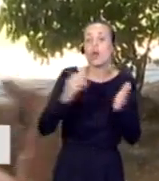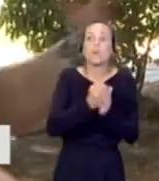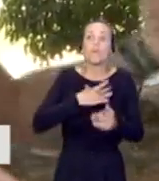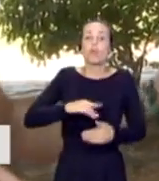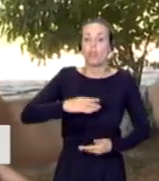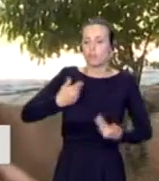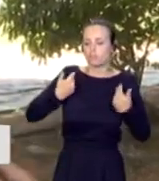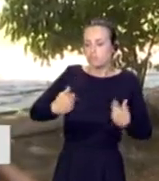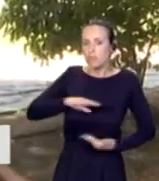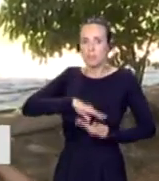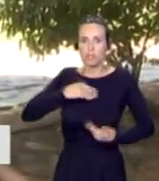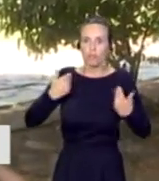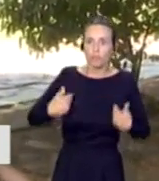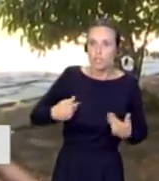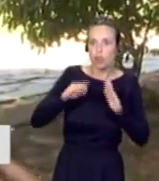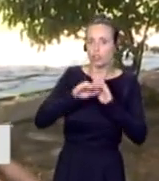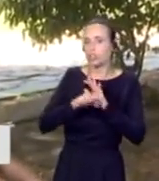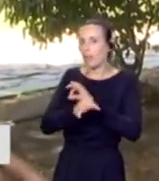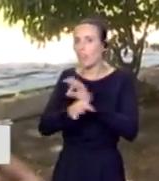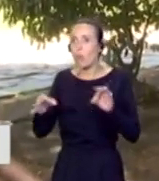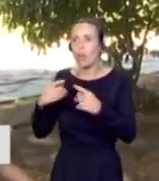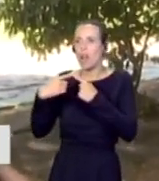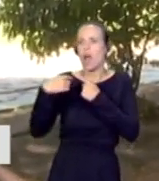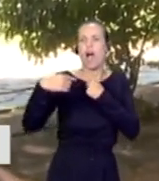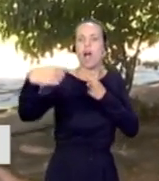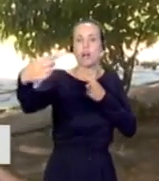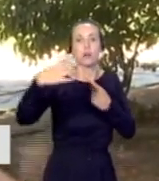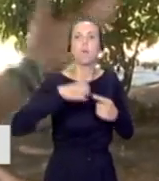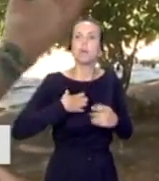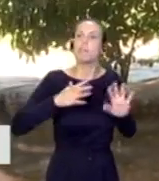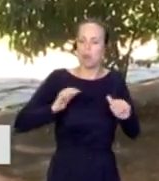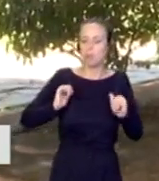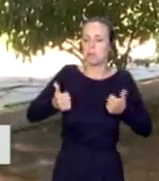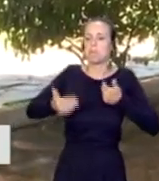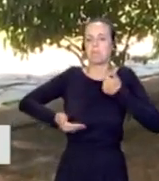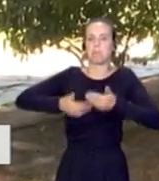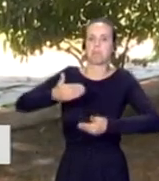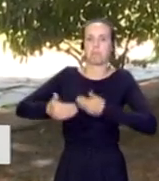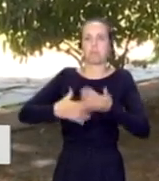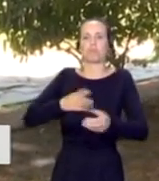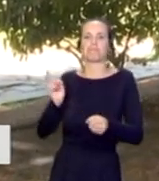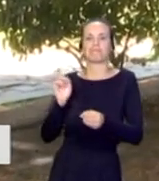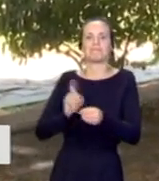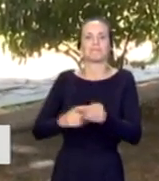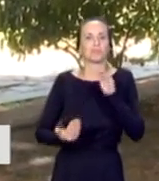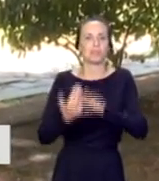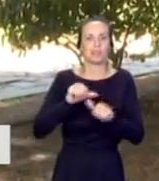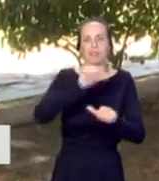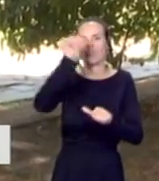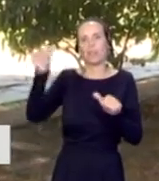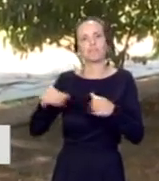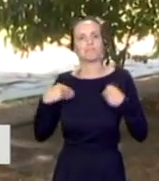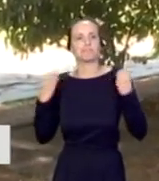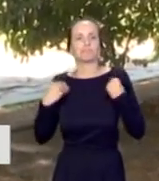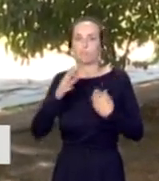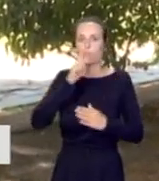esas condiciones para hacer una distancia larga, que pueda iniciarse y también pueda ser partícipe y disfrutar de una jornada de deporte